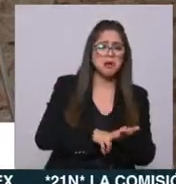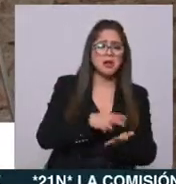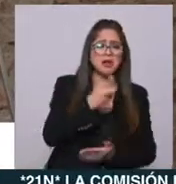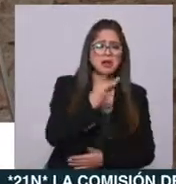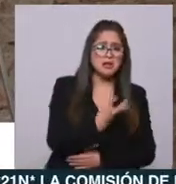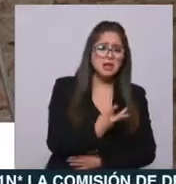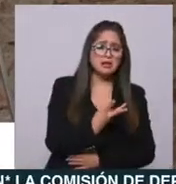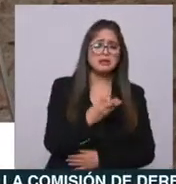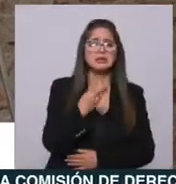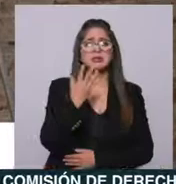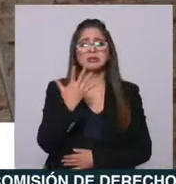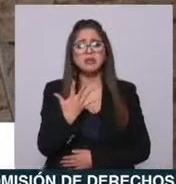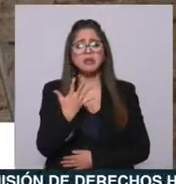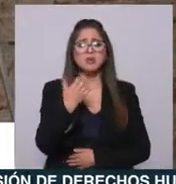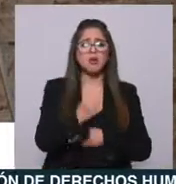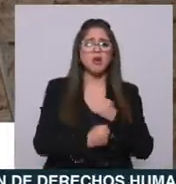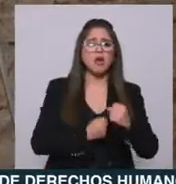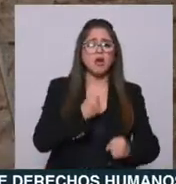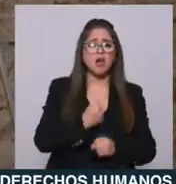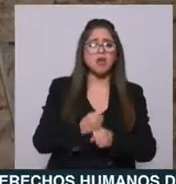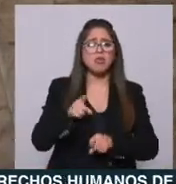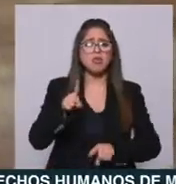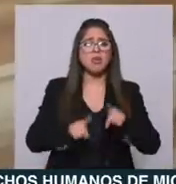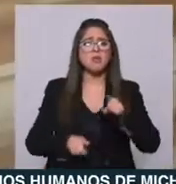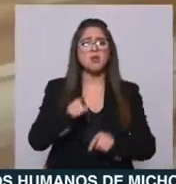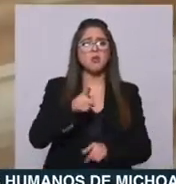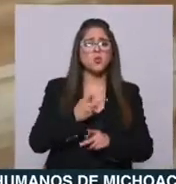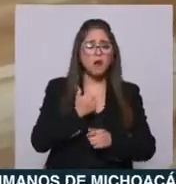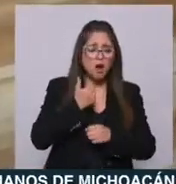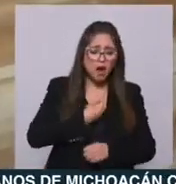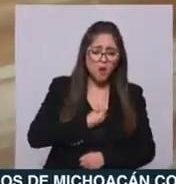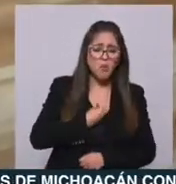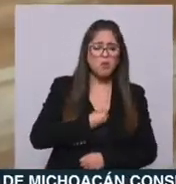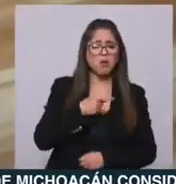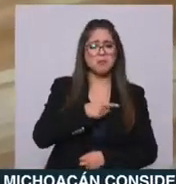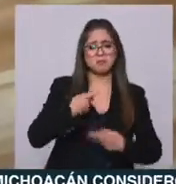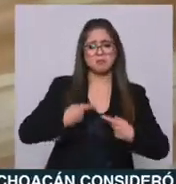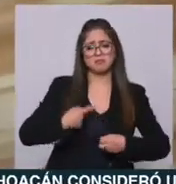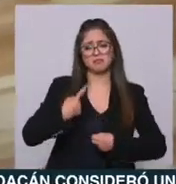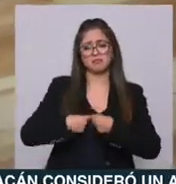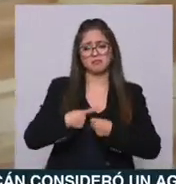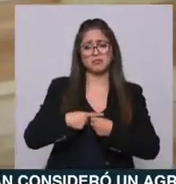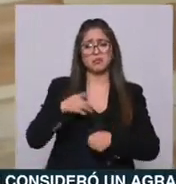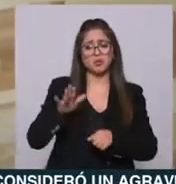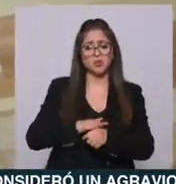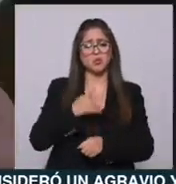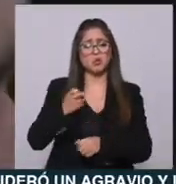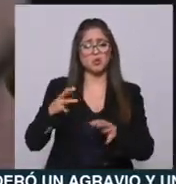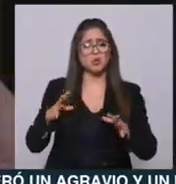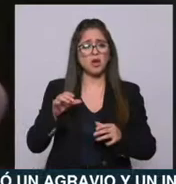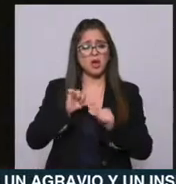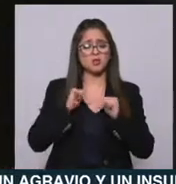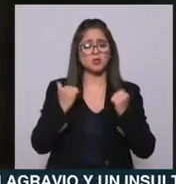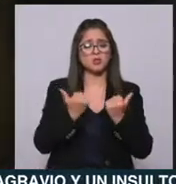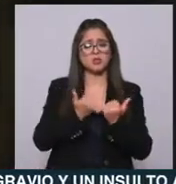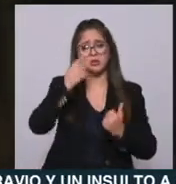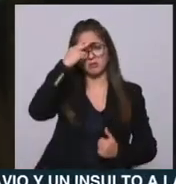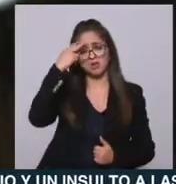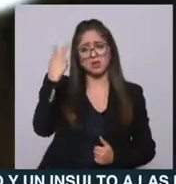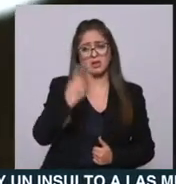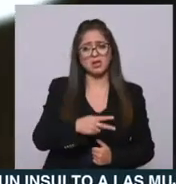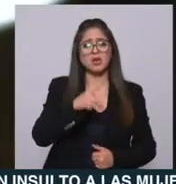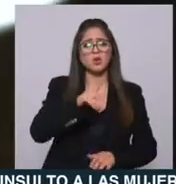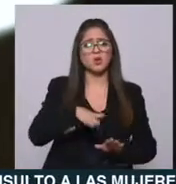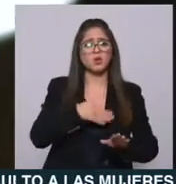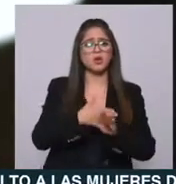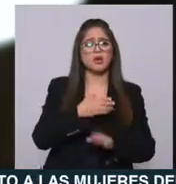3 y los 5 años dependiendo la tolerancia del paciente. Por este motivo, algunas organizaciones como la Asociación Mexicana de Lucha contra el